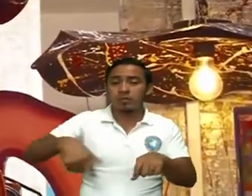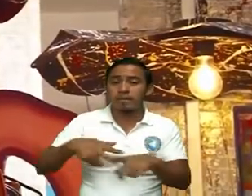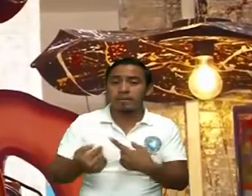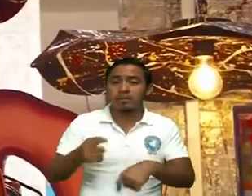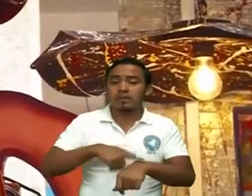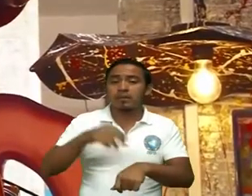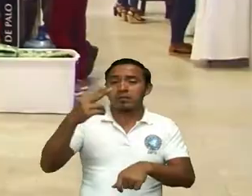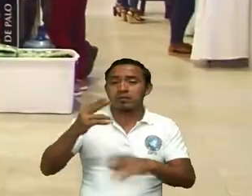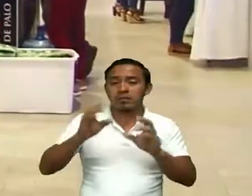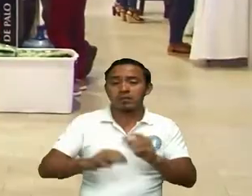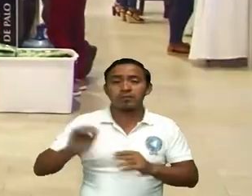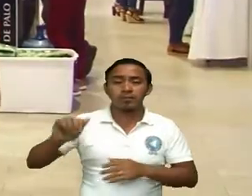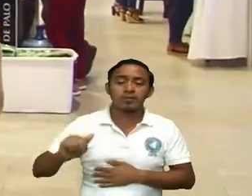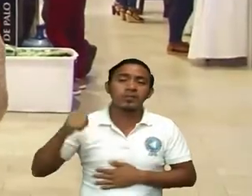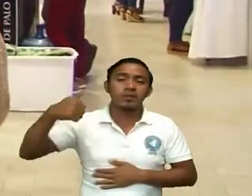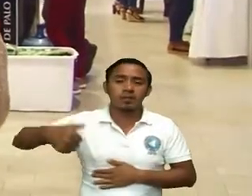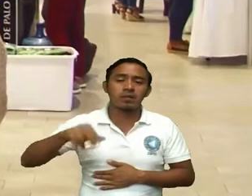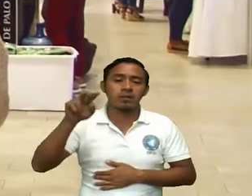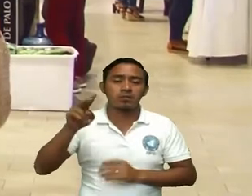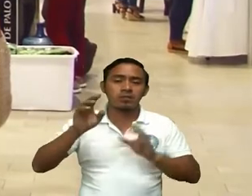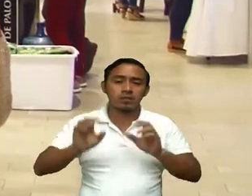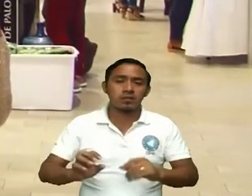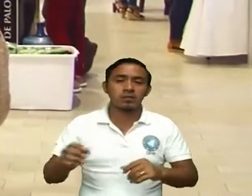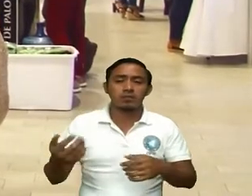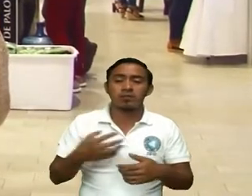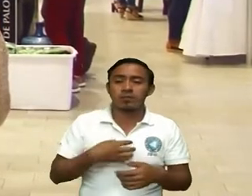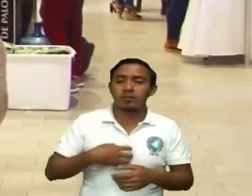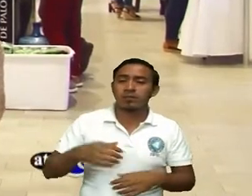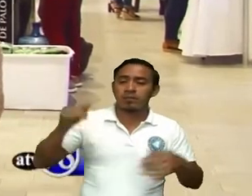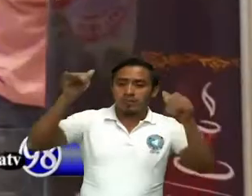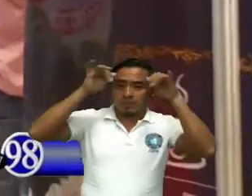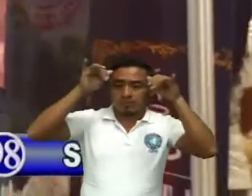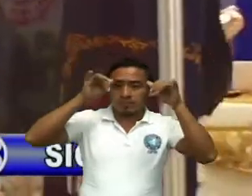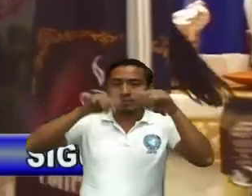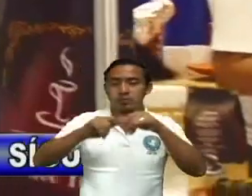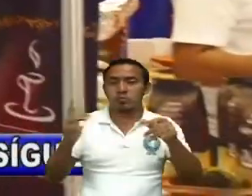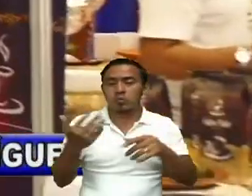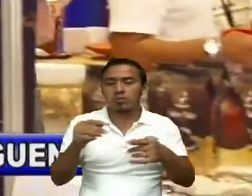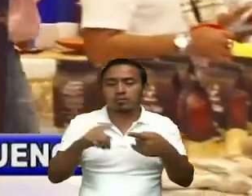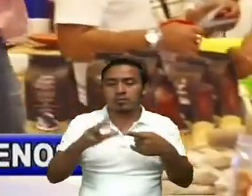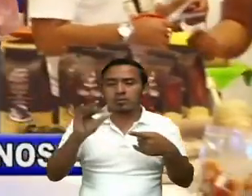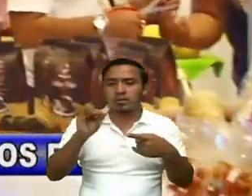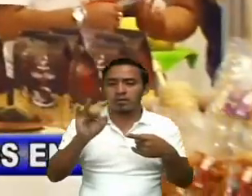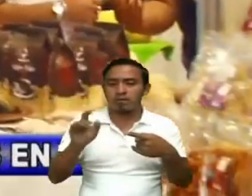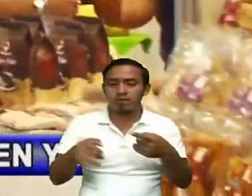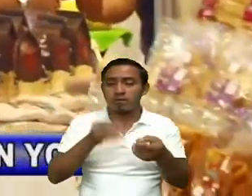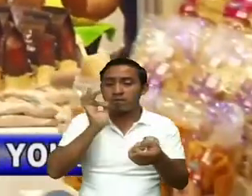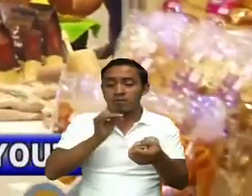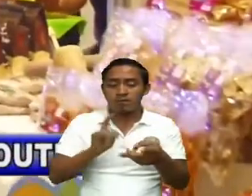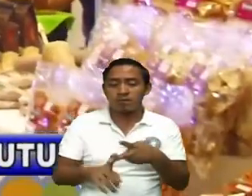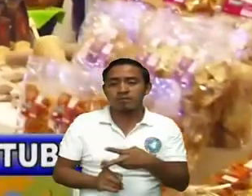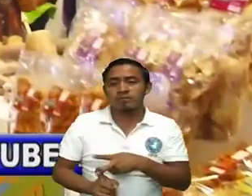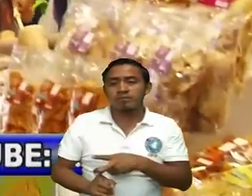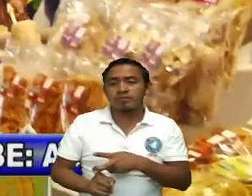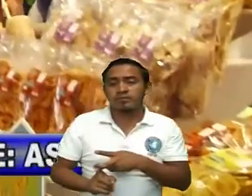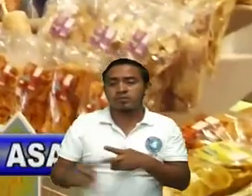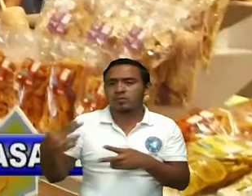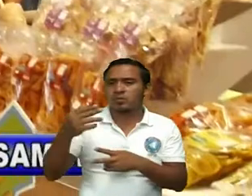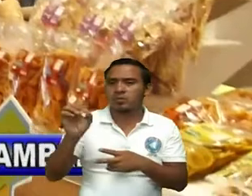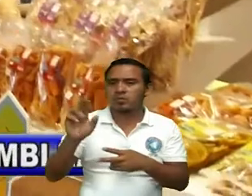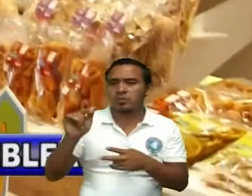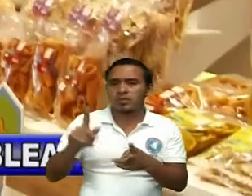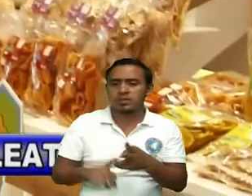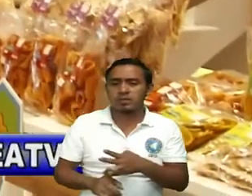y el día de mañana las ruedas igual a las 2 con el sector agropecuario, todo lo que es café, todo lo que es hortaliza